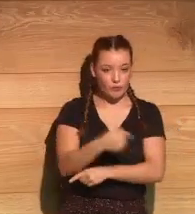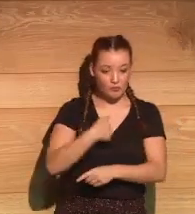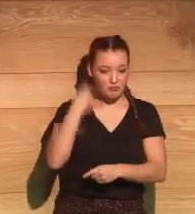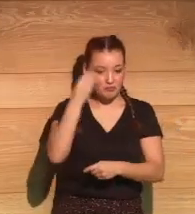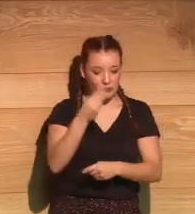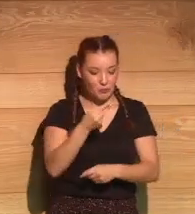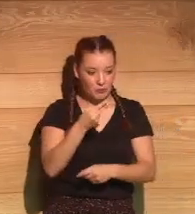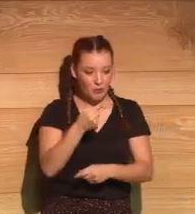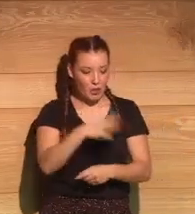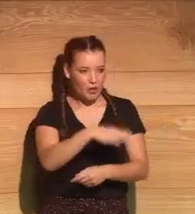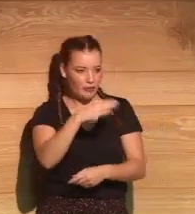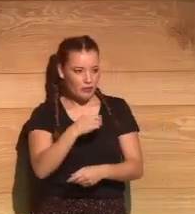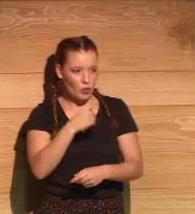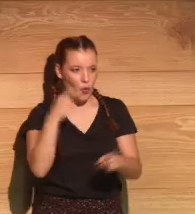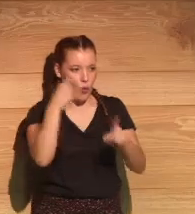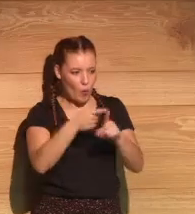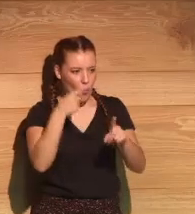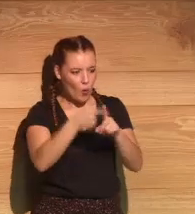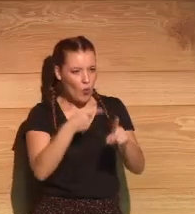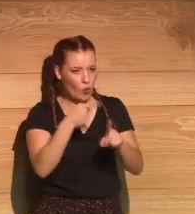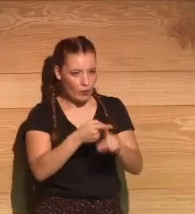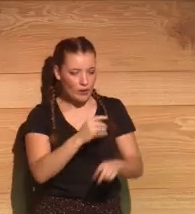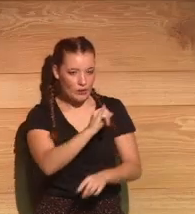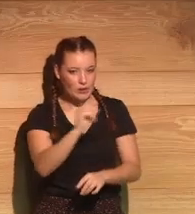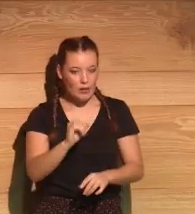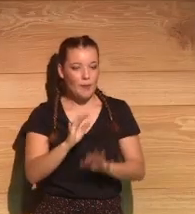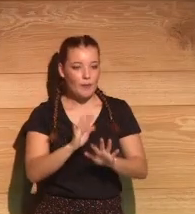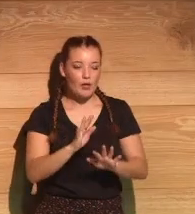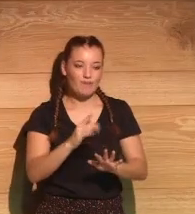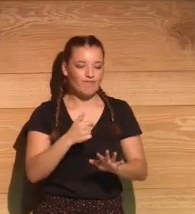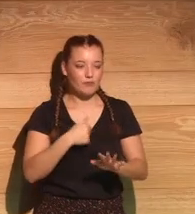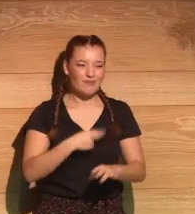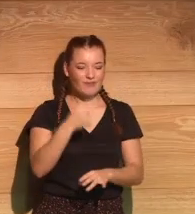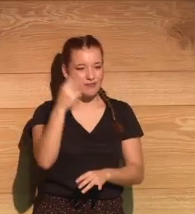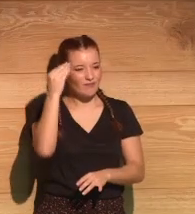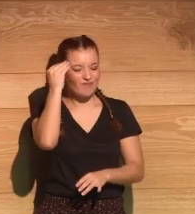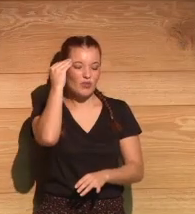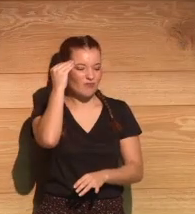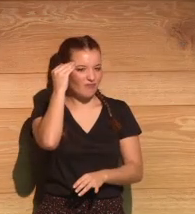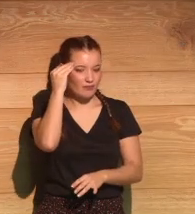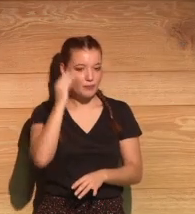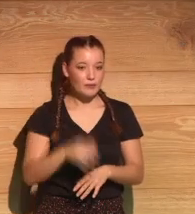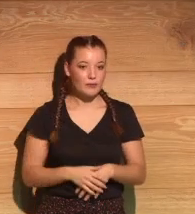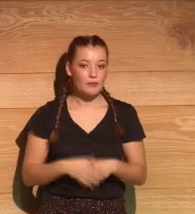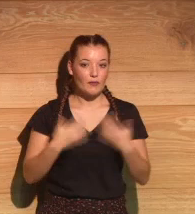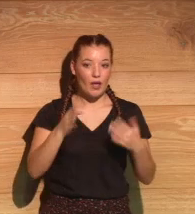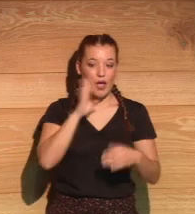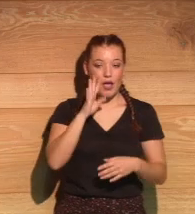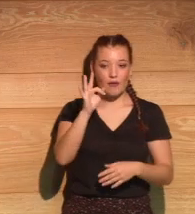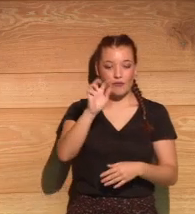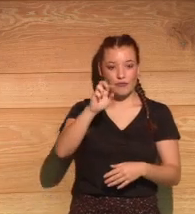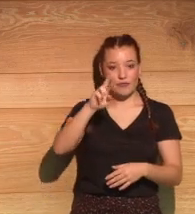y que nos manejamos con ellos, ¿no? Pero pienso más en lo otro. Entonces, lo que comentaba Fernando, ¿no? de